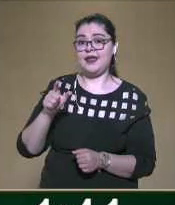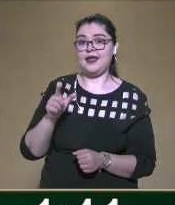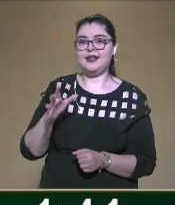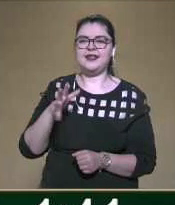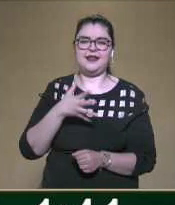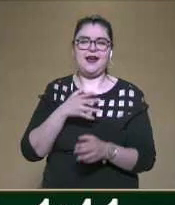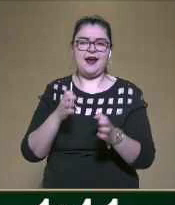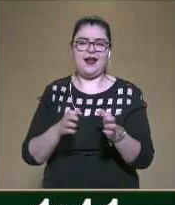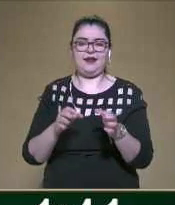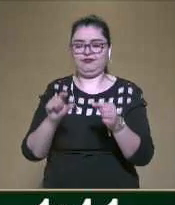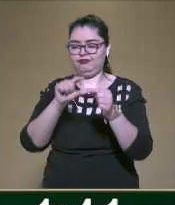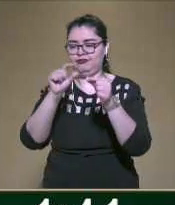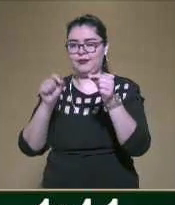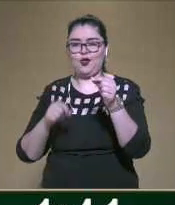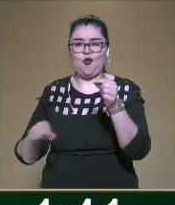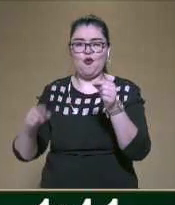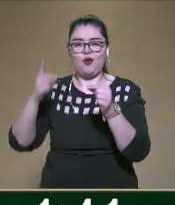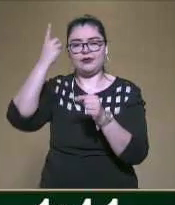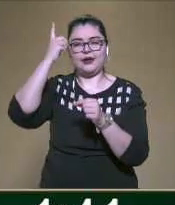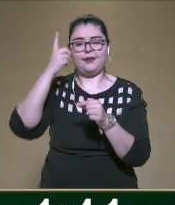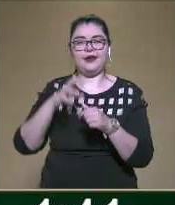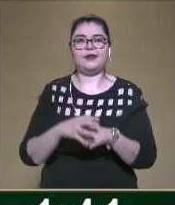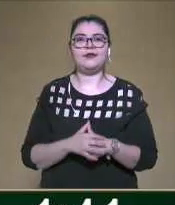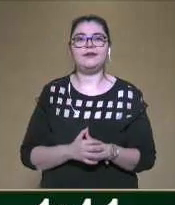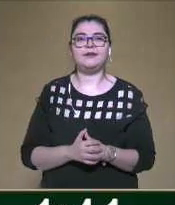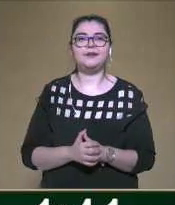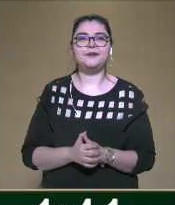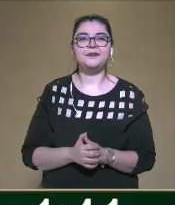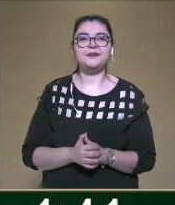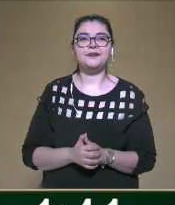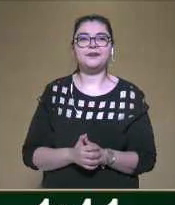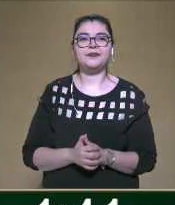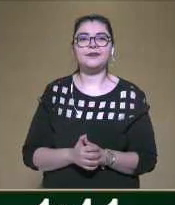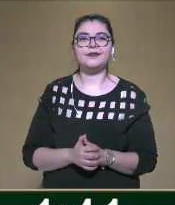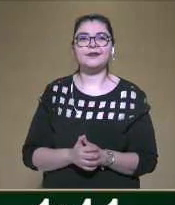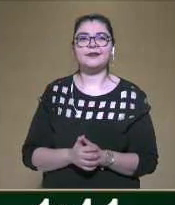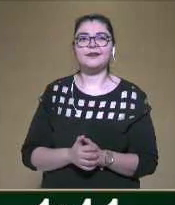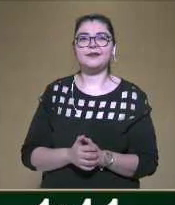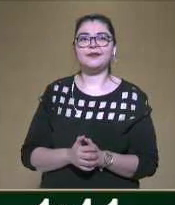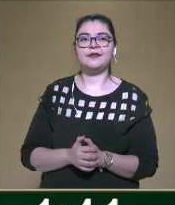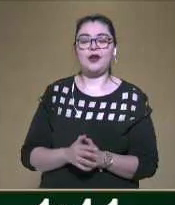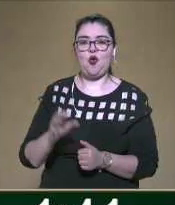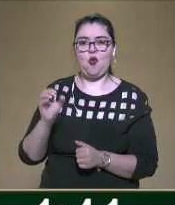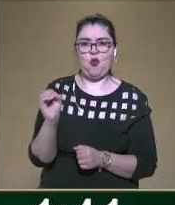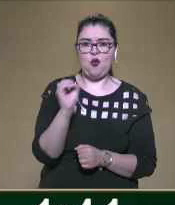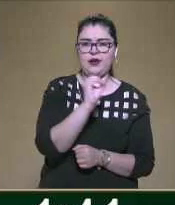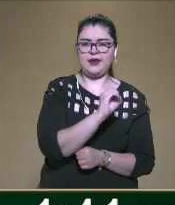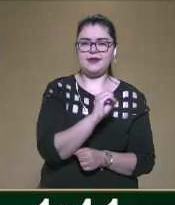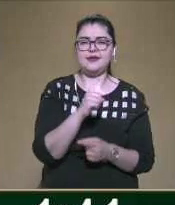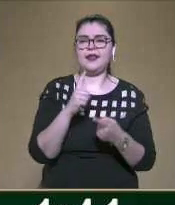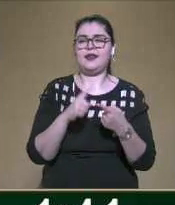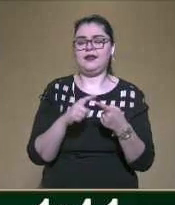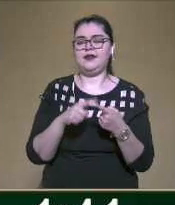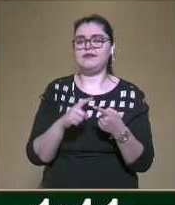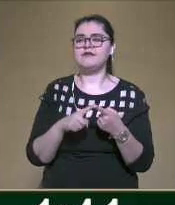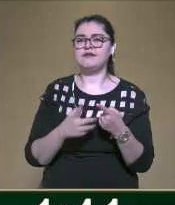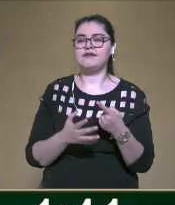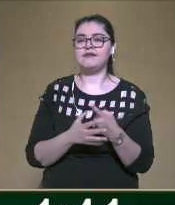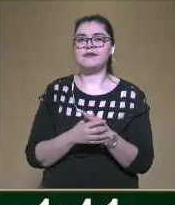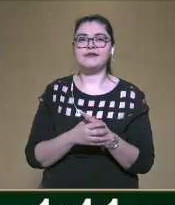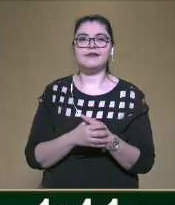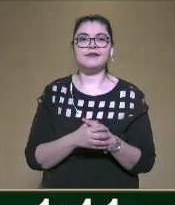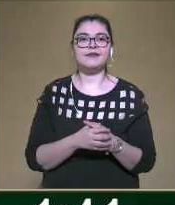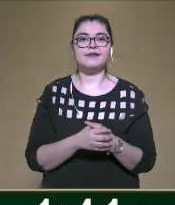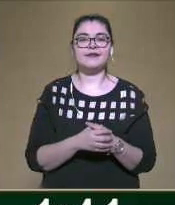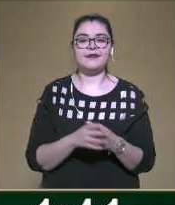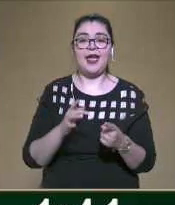Al oeste, o sea, a la izquierda, al oeste, ¿quién está? Al oeste está el municipio de...